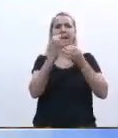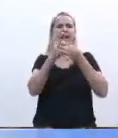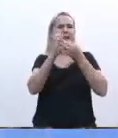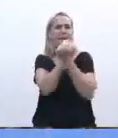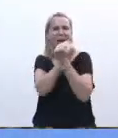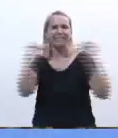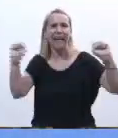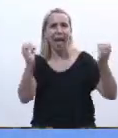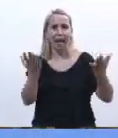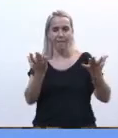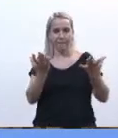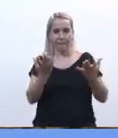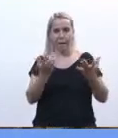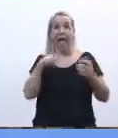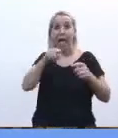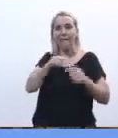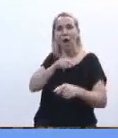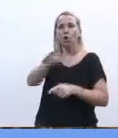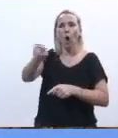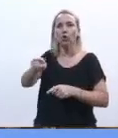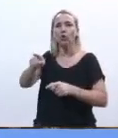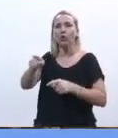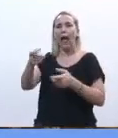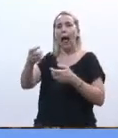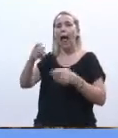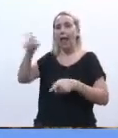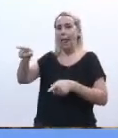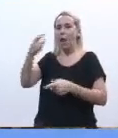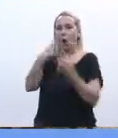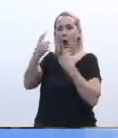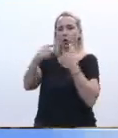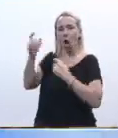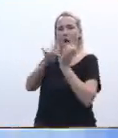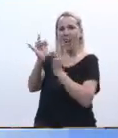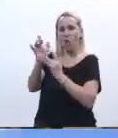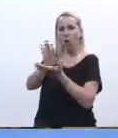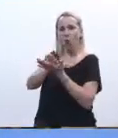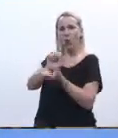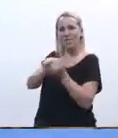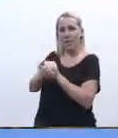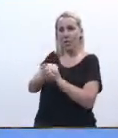Son boicoteadoras de la maquinaria estatal y del control religioso de la sexualidad.